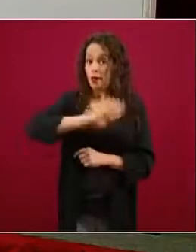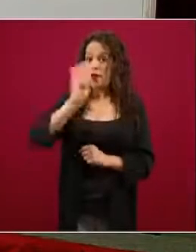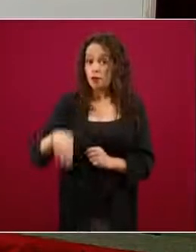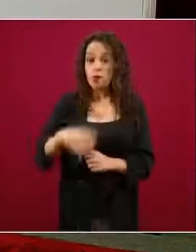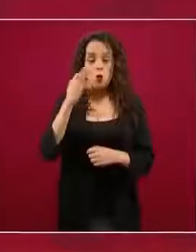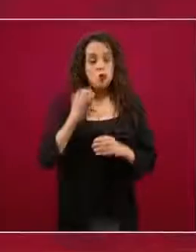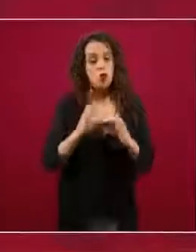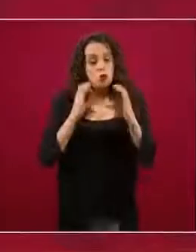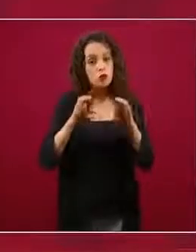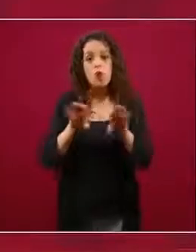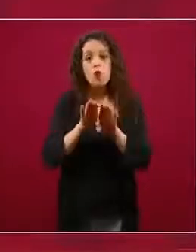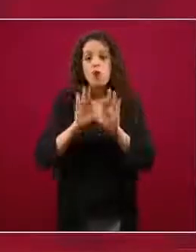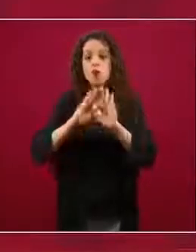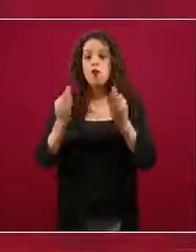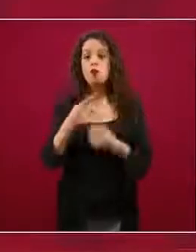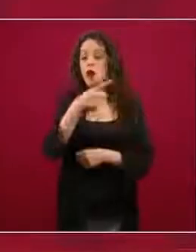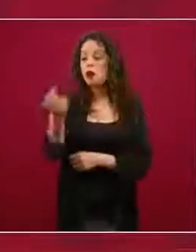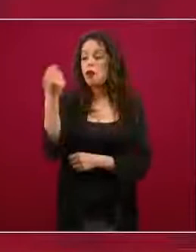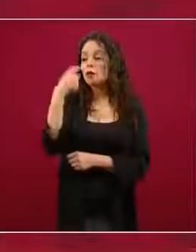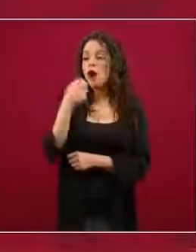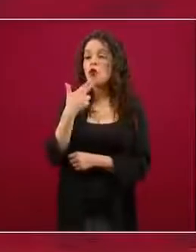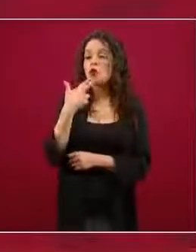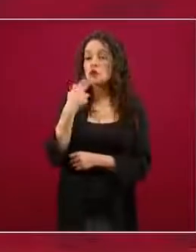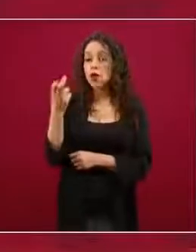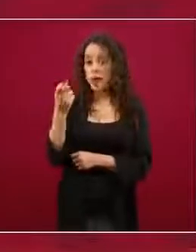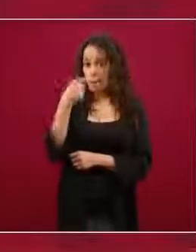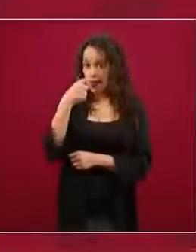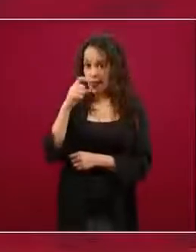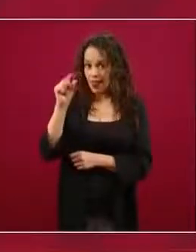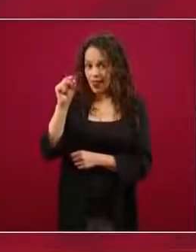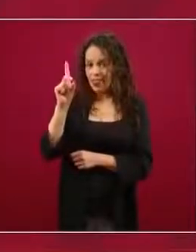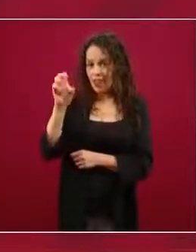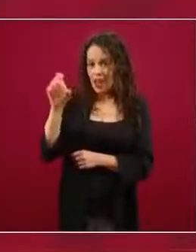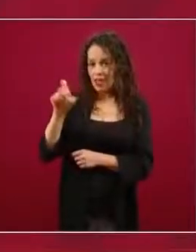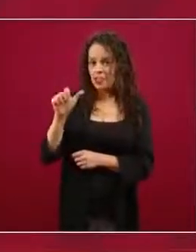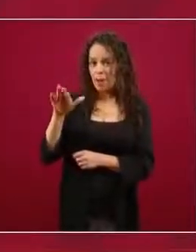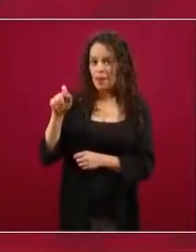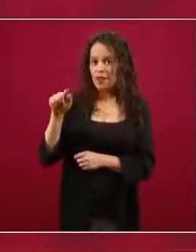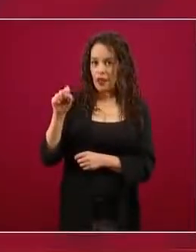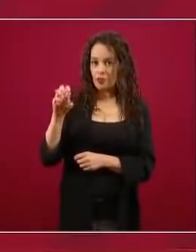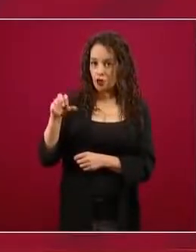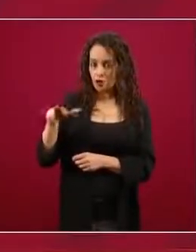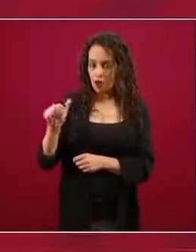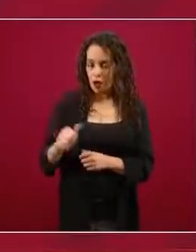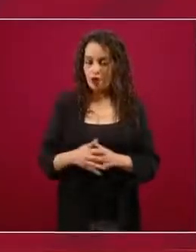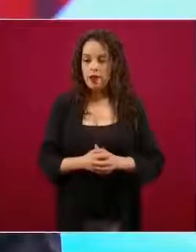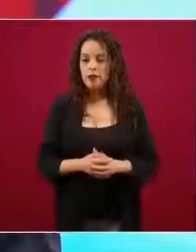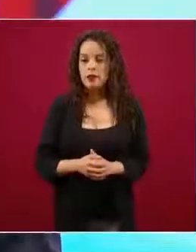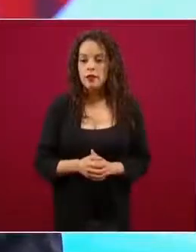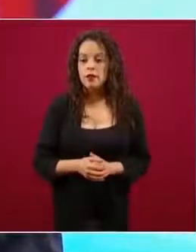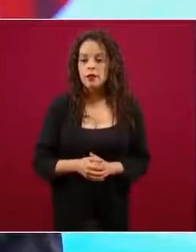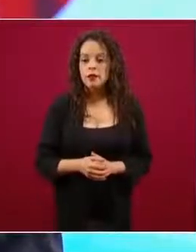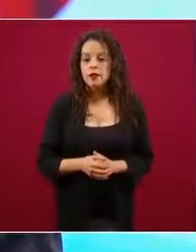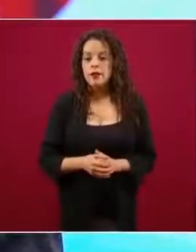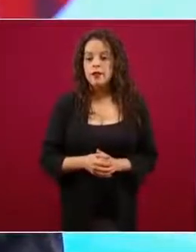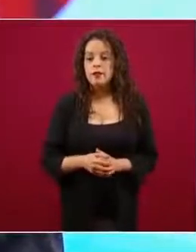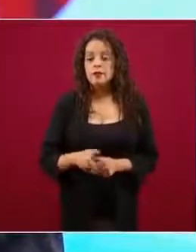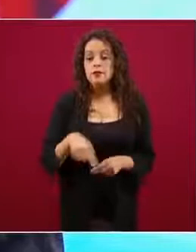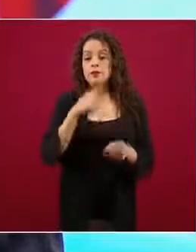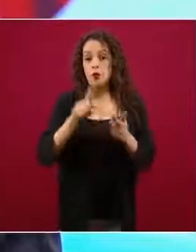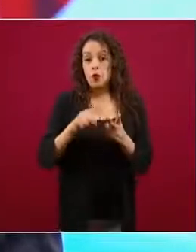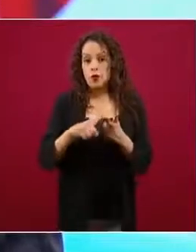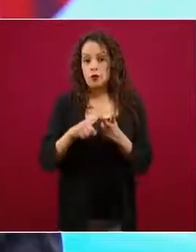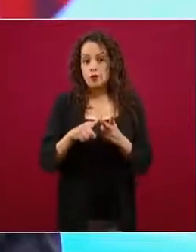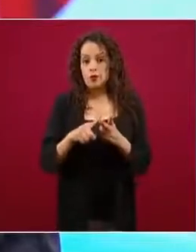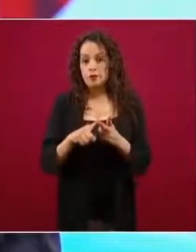dexametasona. Otro de los elementos, entonces dije, este no es alentador. El que sí es alentador, y esta evidencia procede de